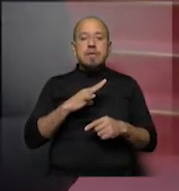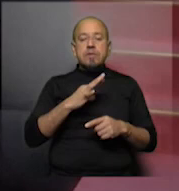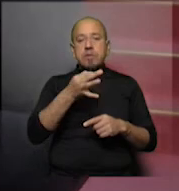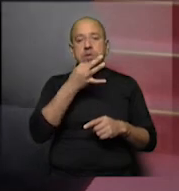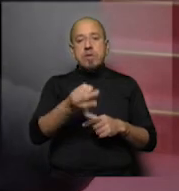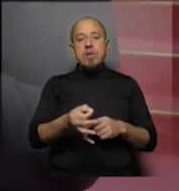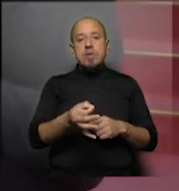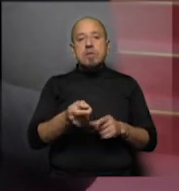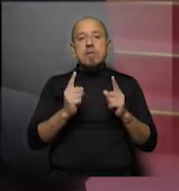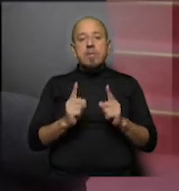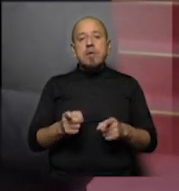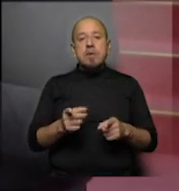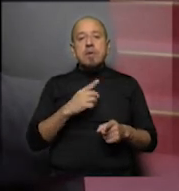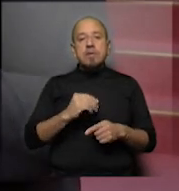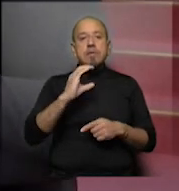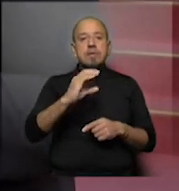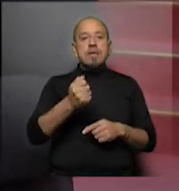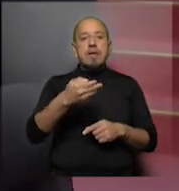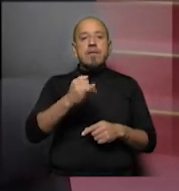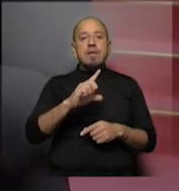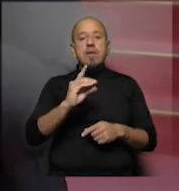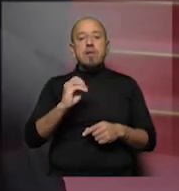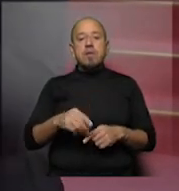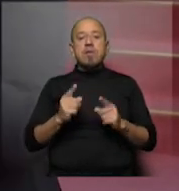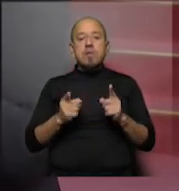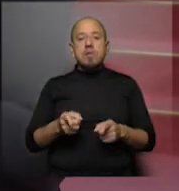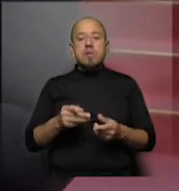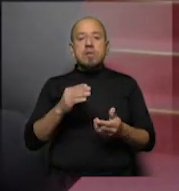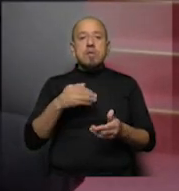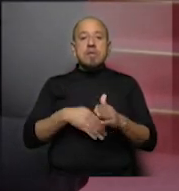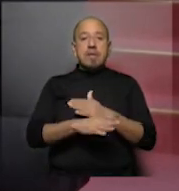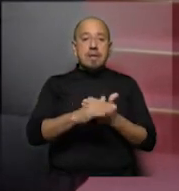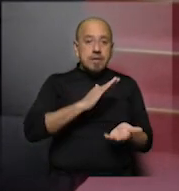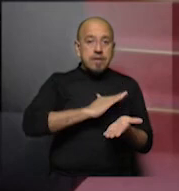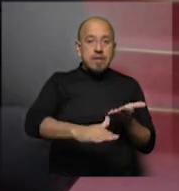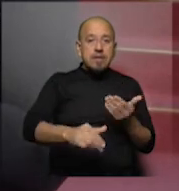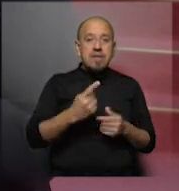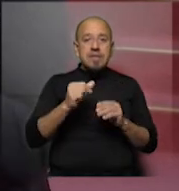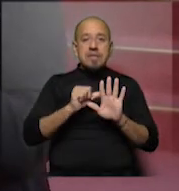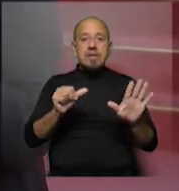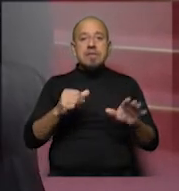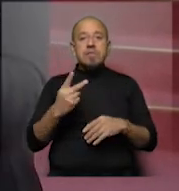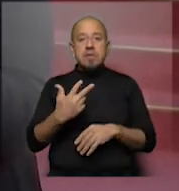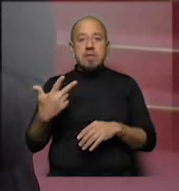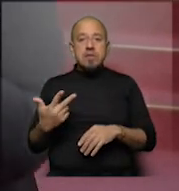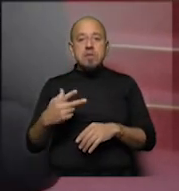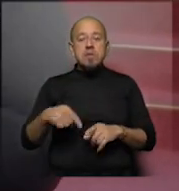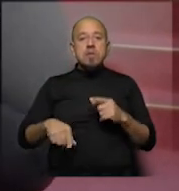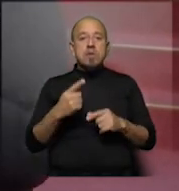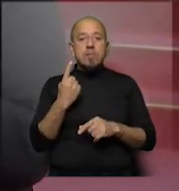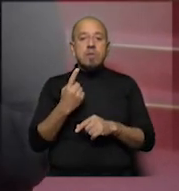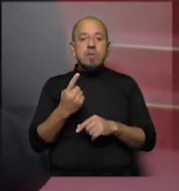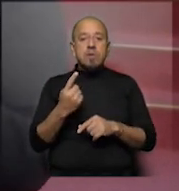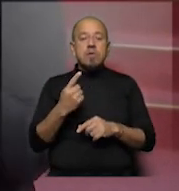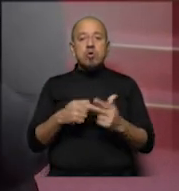ahora, están los conciertos en el Cabildo de Montevideo, el 16 de noviembre y el 23, que bueno, el primero va a ser con el